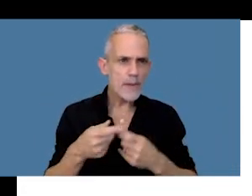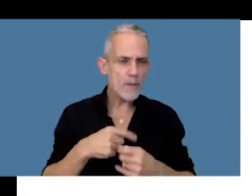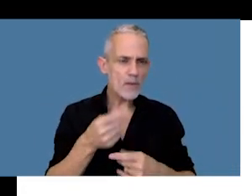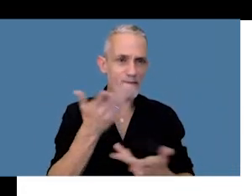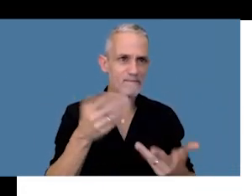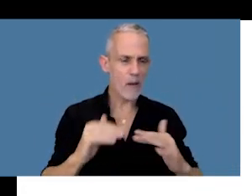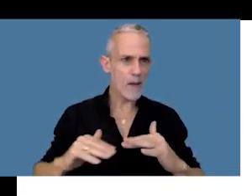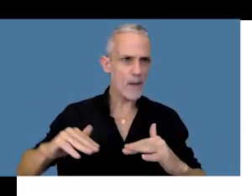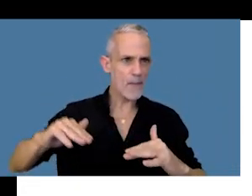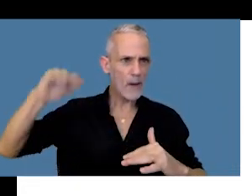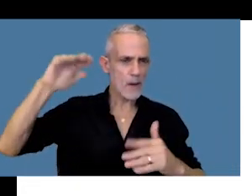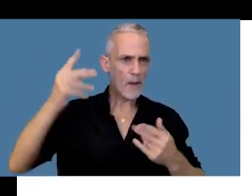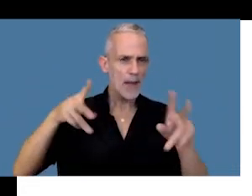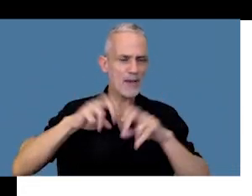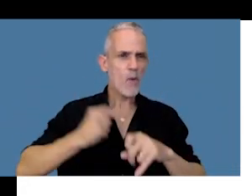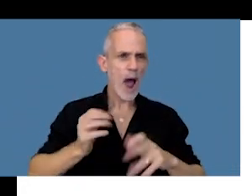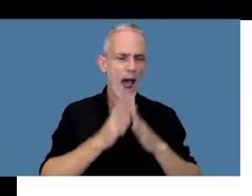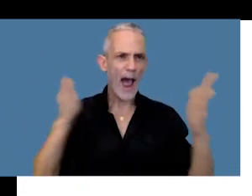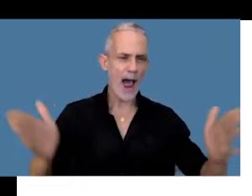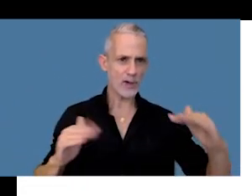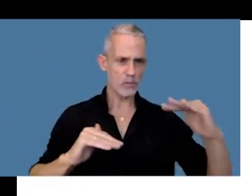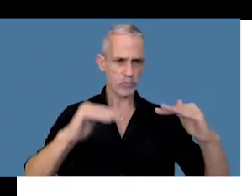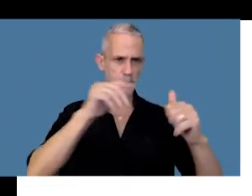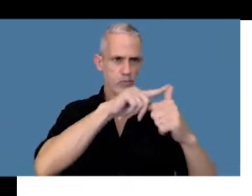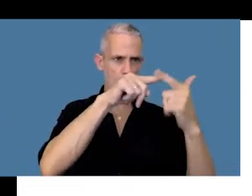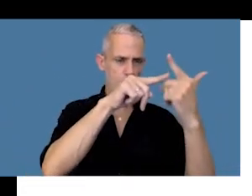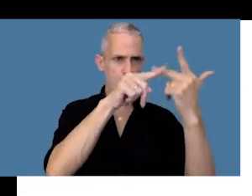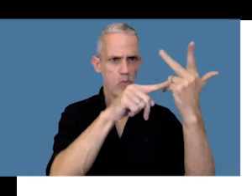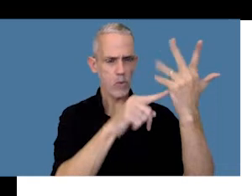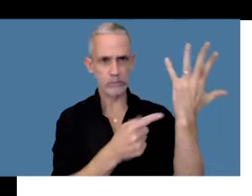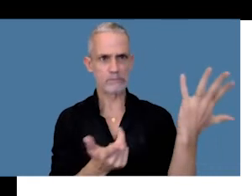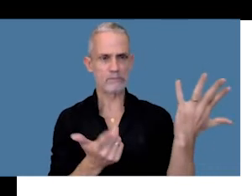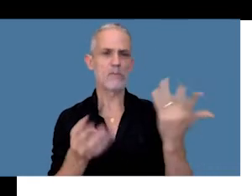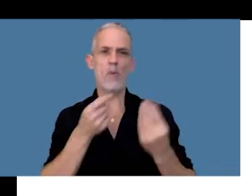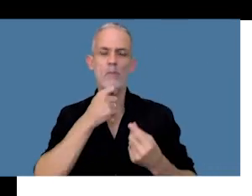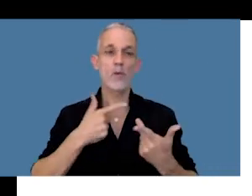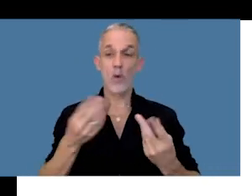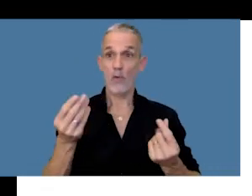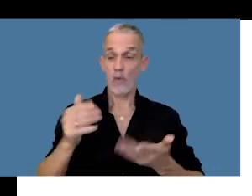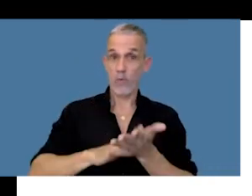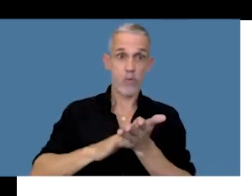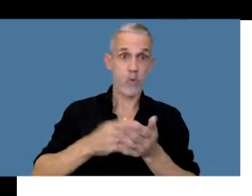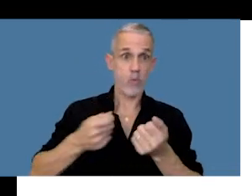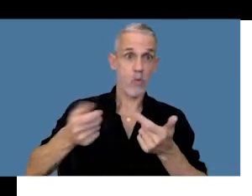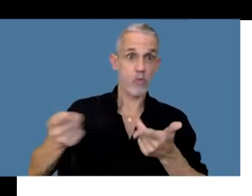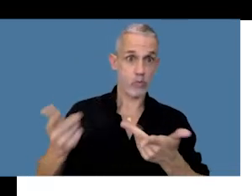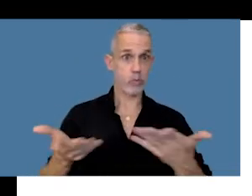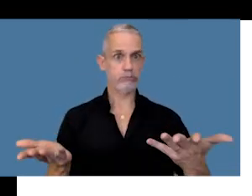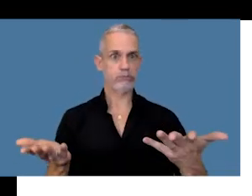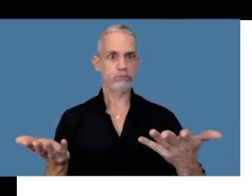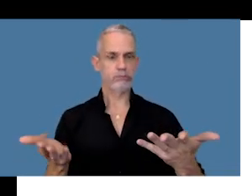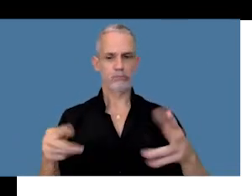ingresos anuales, los ingresos brutos, porque tuvo, digamos, un flujo de facturación bastante